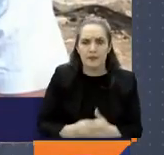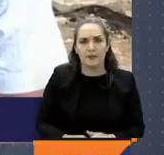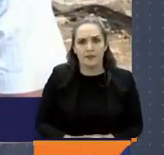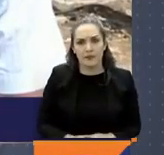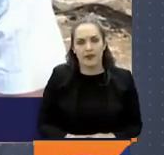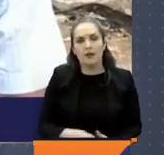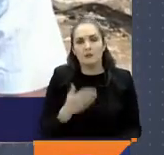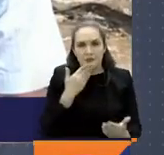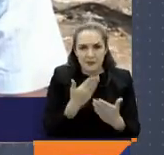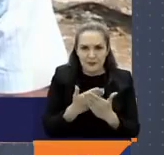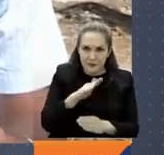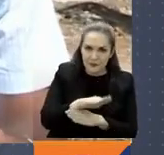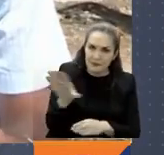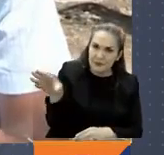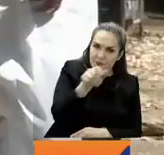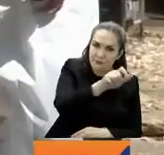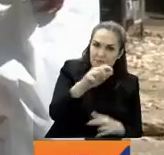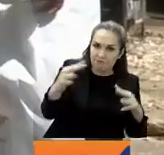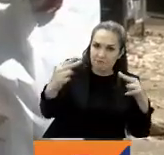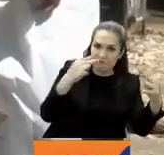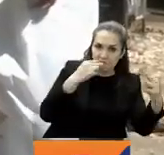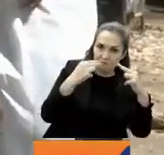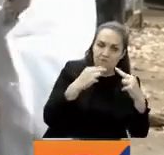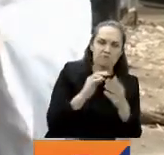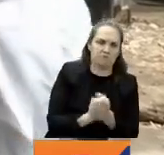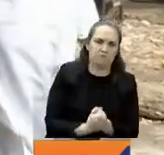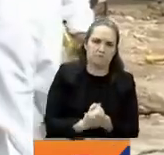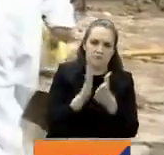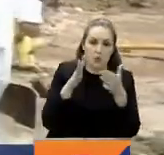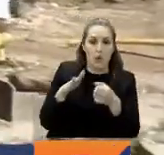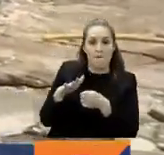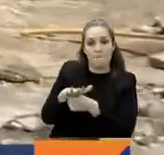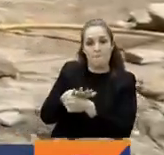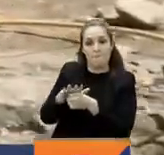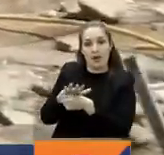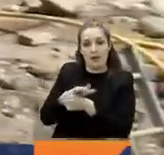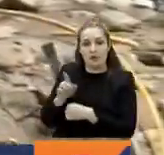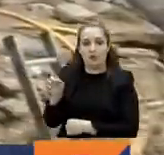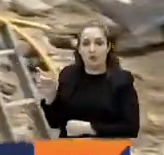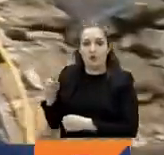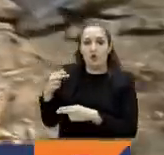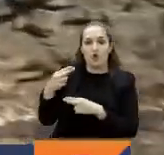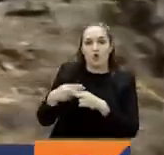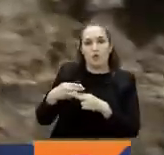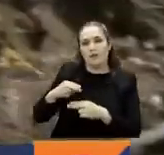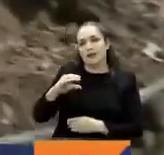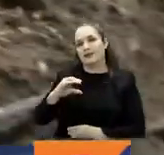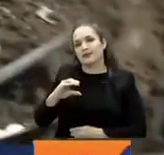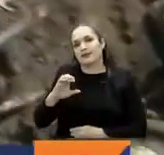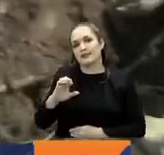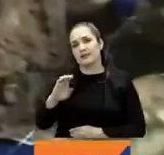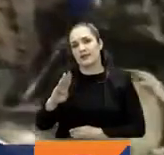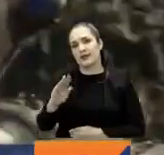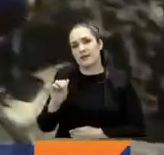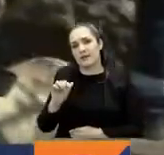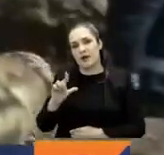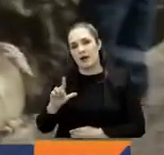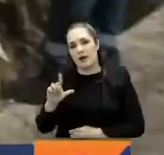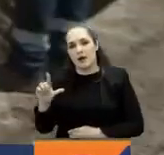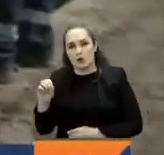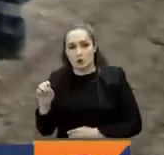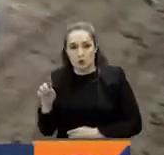Muy buena tarde para usted y para nuestros televidentes. Los saludo desde el barrio Ceballos, donde en este momento miembros del equipo de aguas de